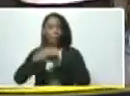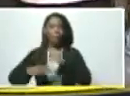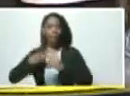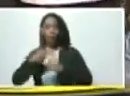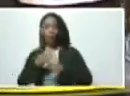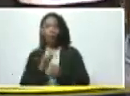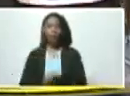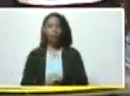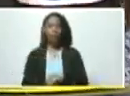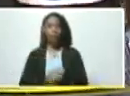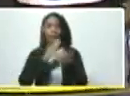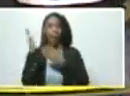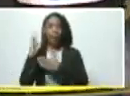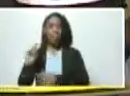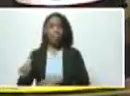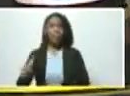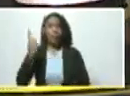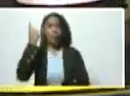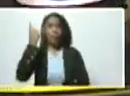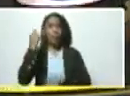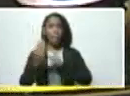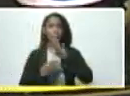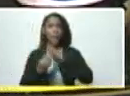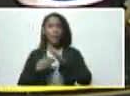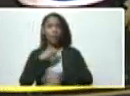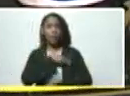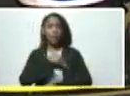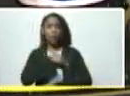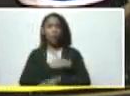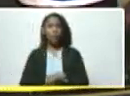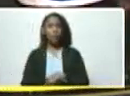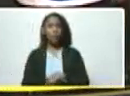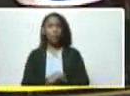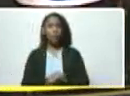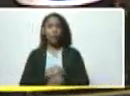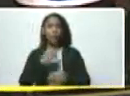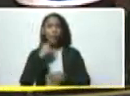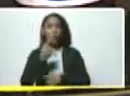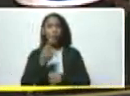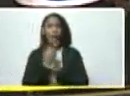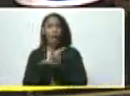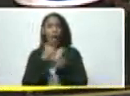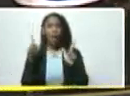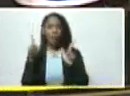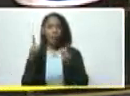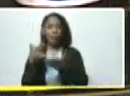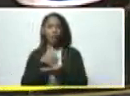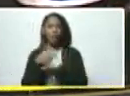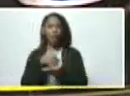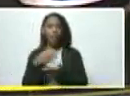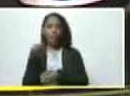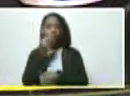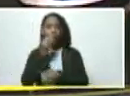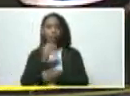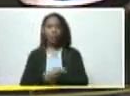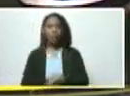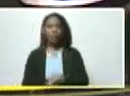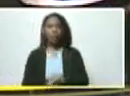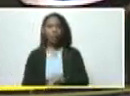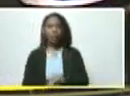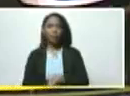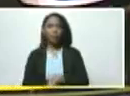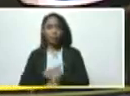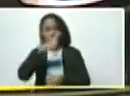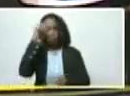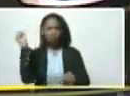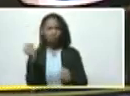Pastora con esta primera base de misiones declarada libre de vulnerabilidad nutricional. Ha sido un